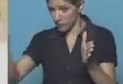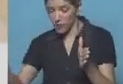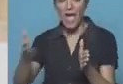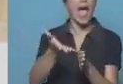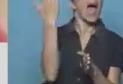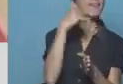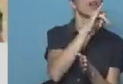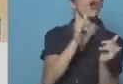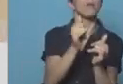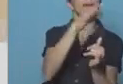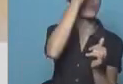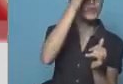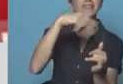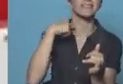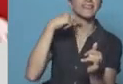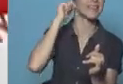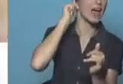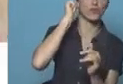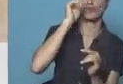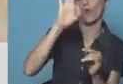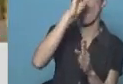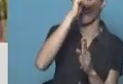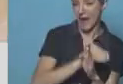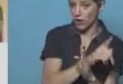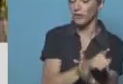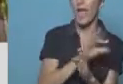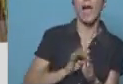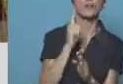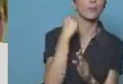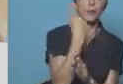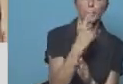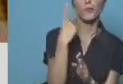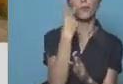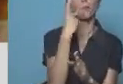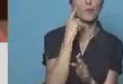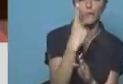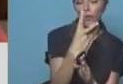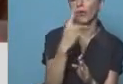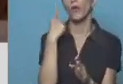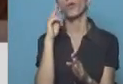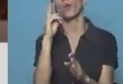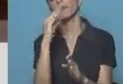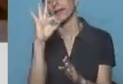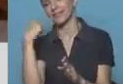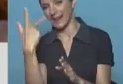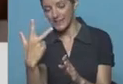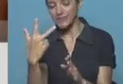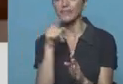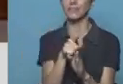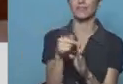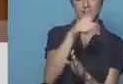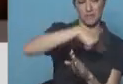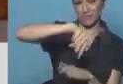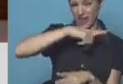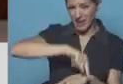tenían 13 años o que eran más chicos todavía en el año 2001, 2002, 2003, cuando nos pasó y nos tocó vivir a los argentinos